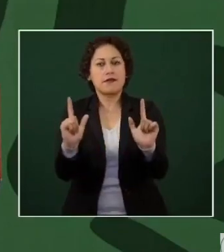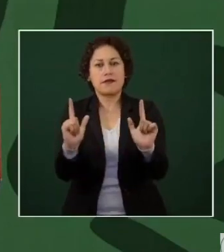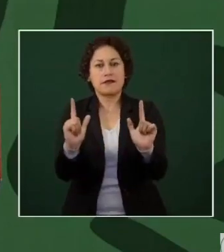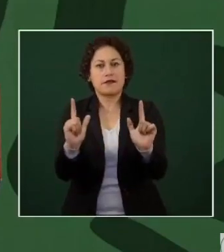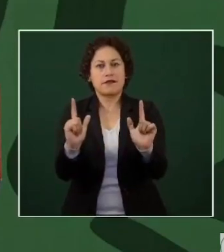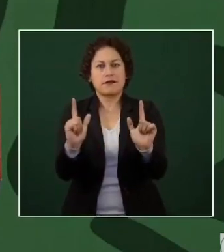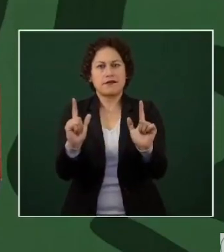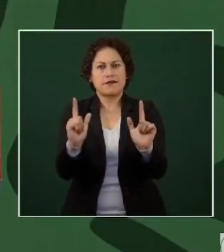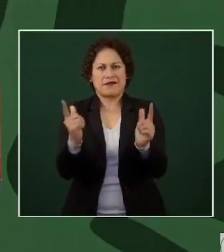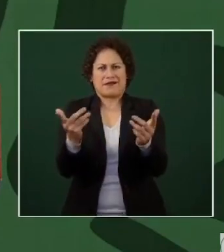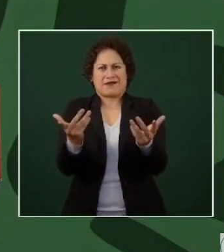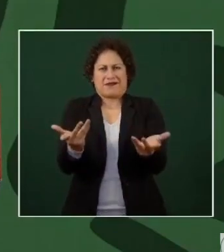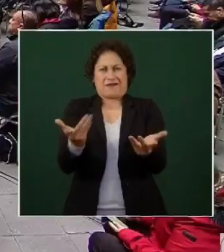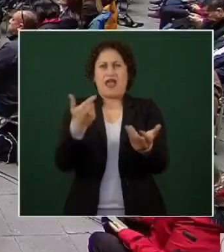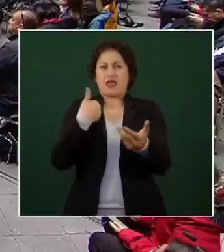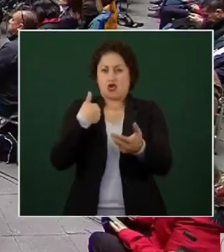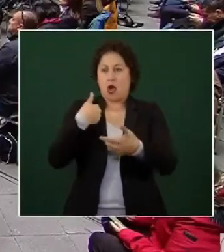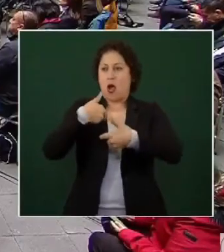¿por qué taparnos?